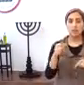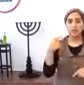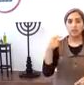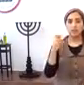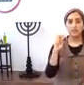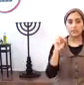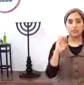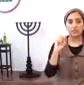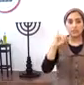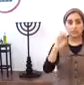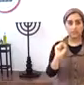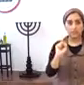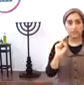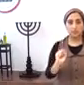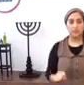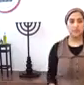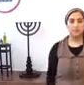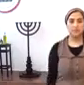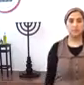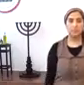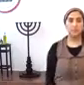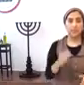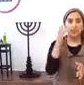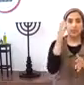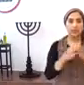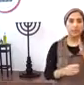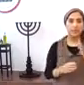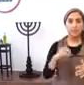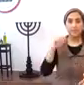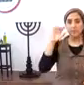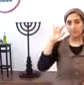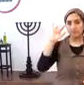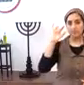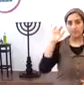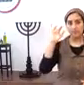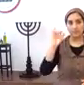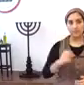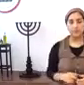a Génesis, en el capítulo 25.